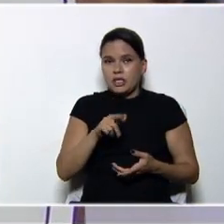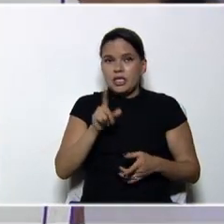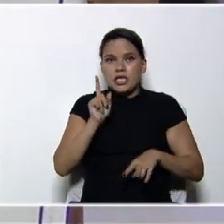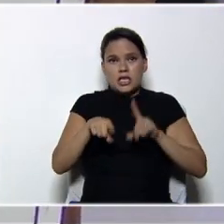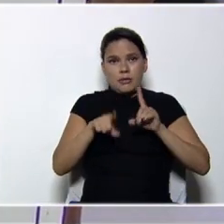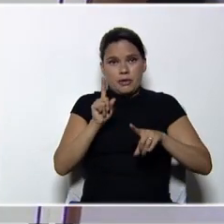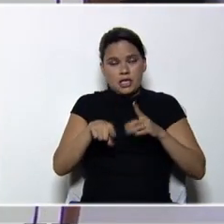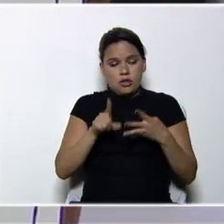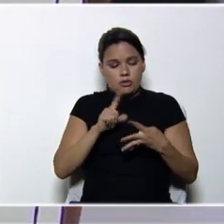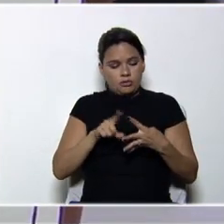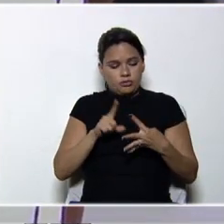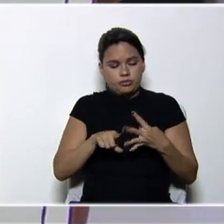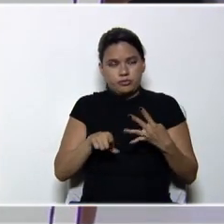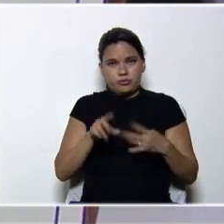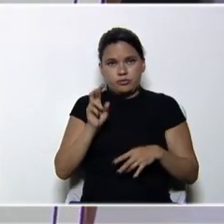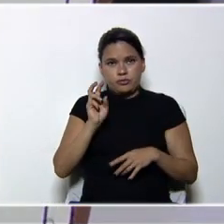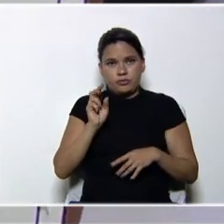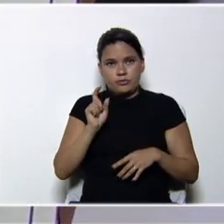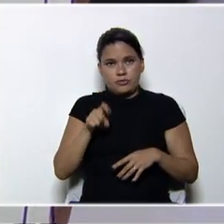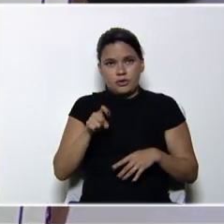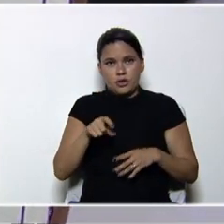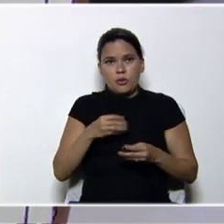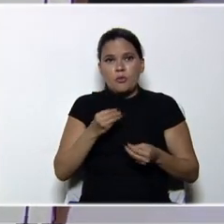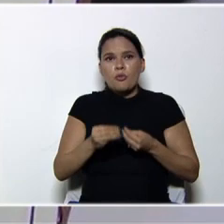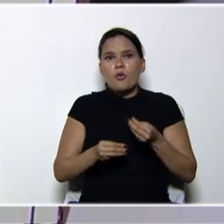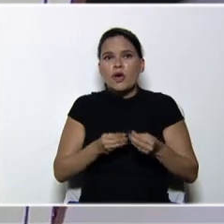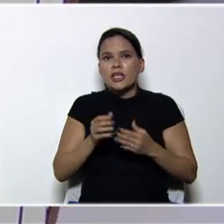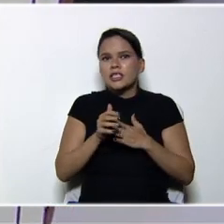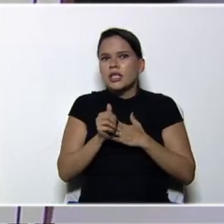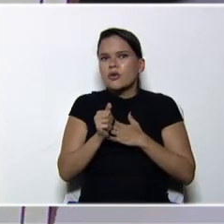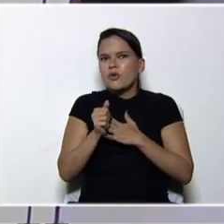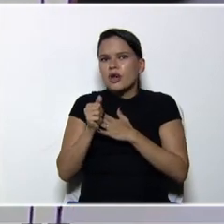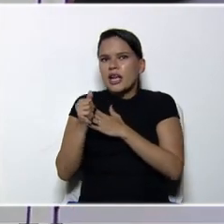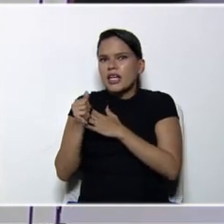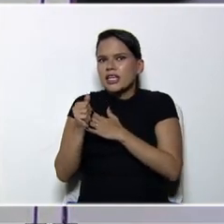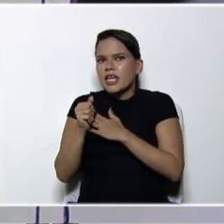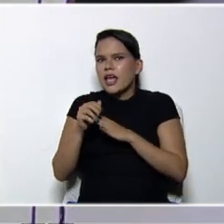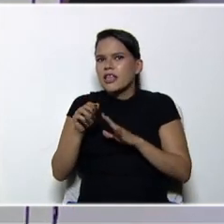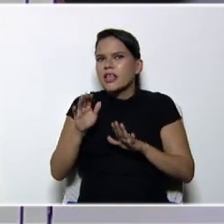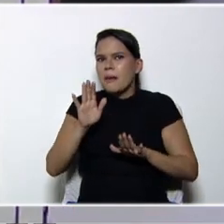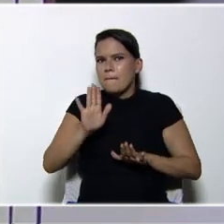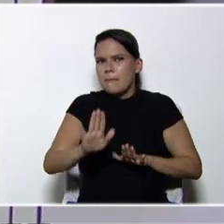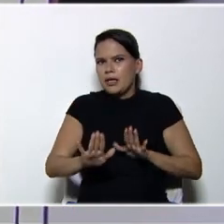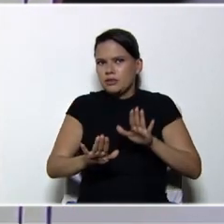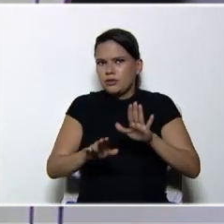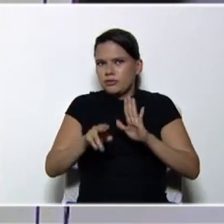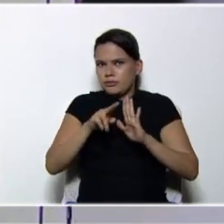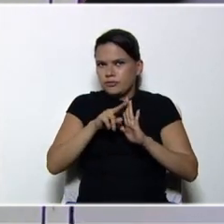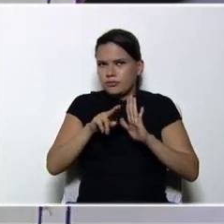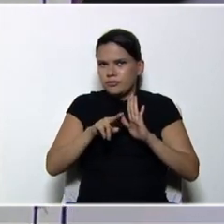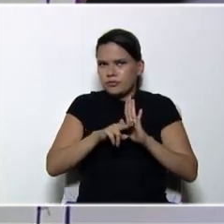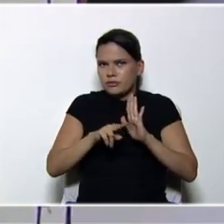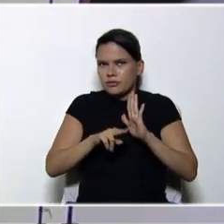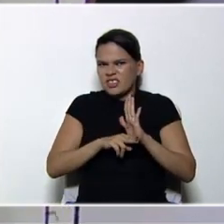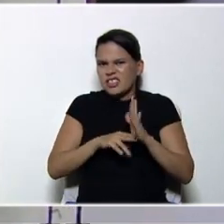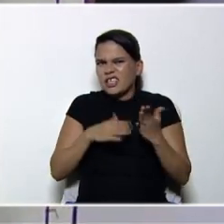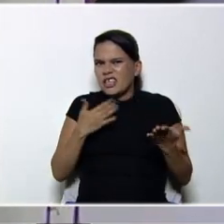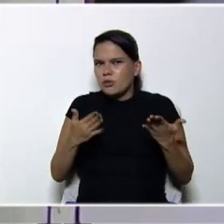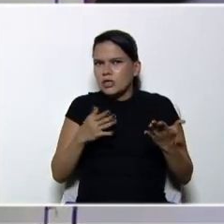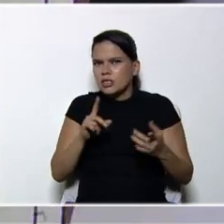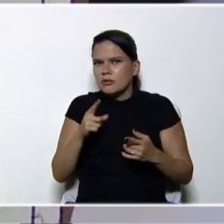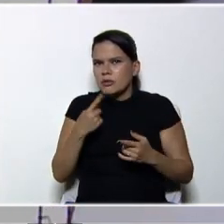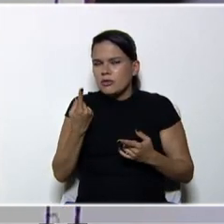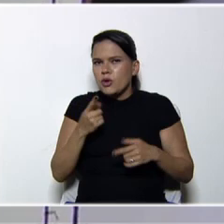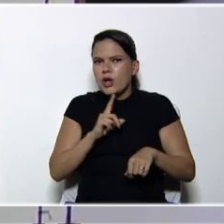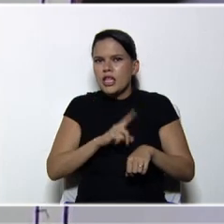los materiales que tome en cuenta, voy a hacer una guía de pasos. Esa guía de pasos va a tener los pasos que yo voy a usar, el tiempo que voy a tardar y